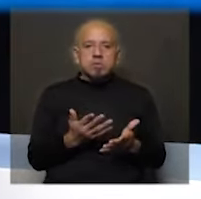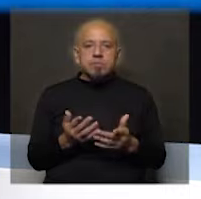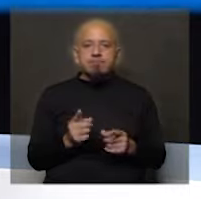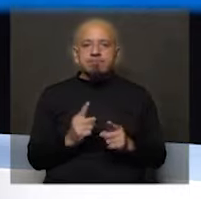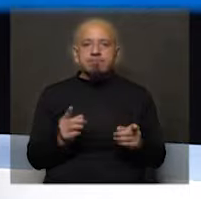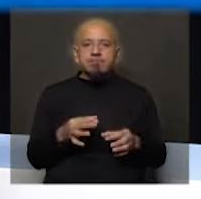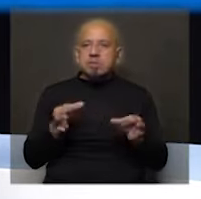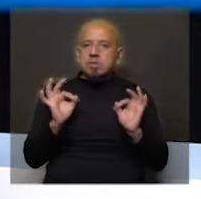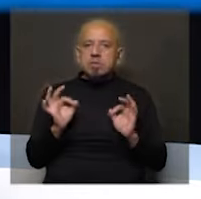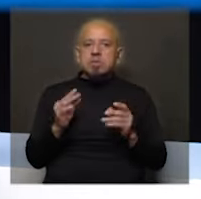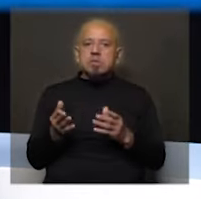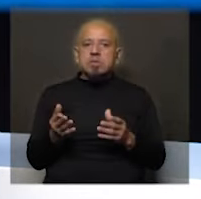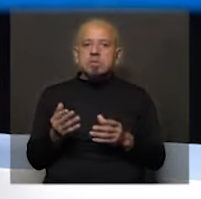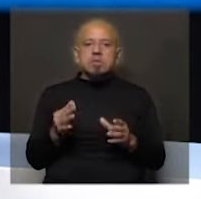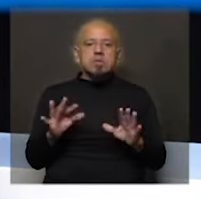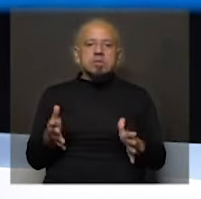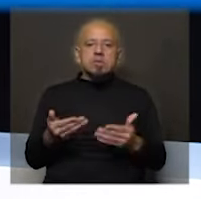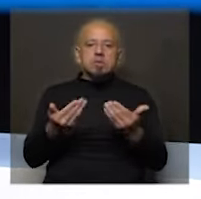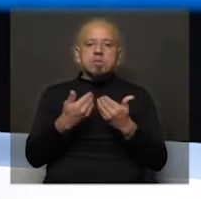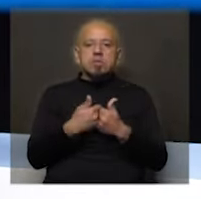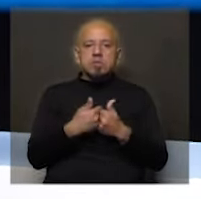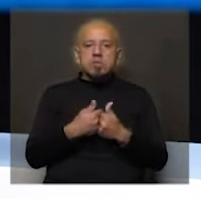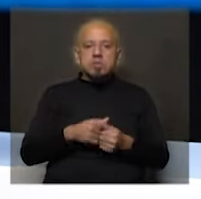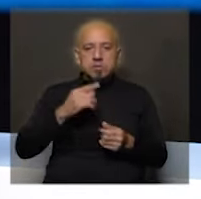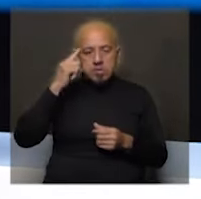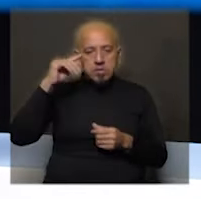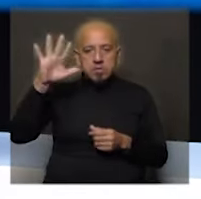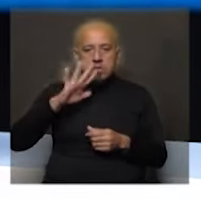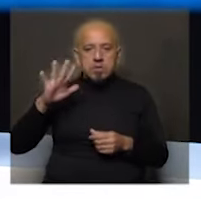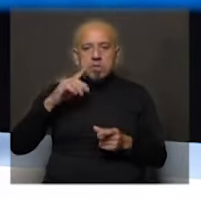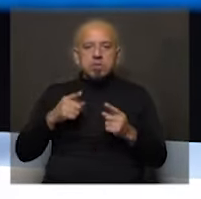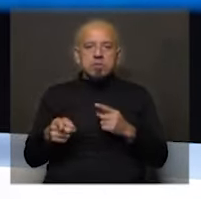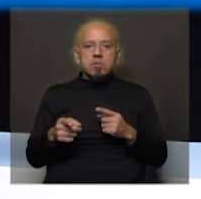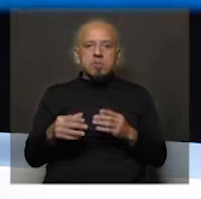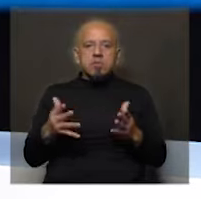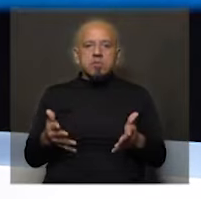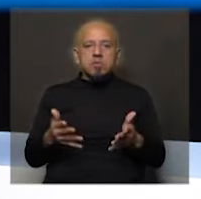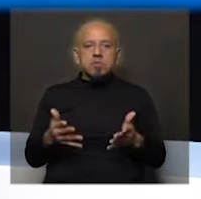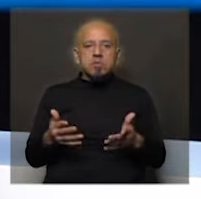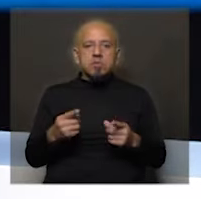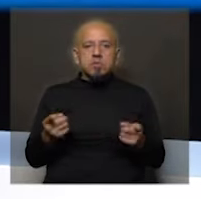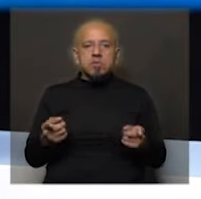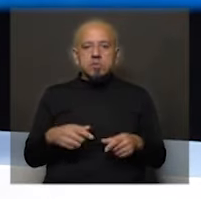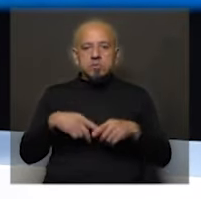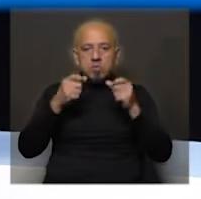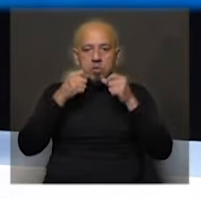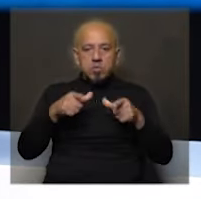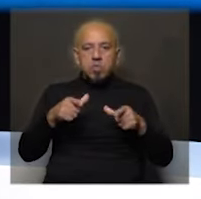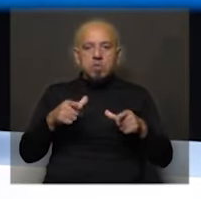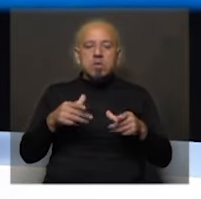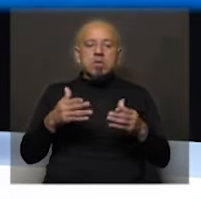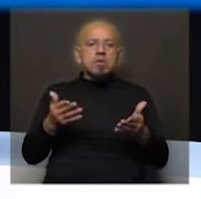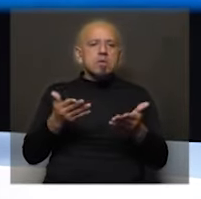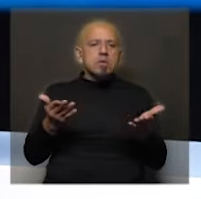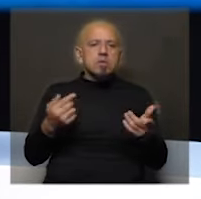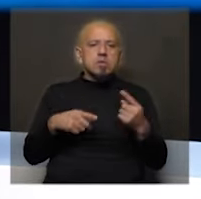veces el lugar no entendemos queé nos van a preguntar imaginemos ir a un lugar desconocido con un lenguaje desconocido y hablar de algo